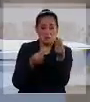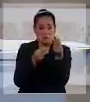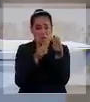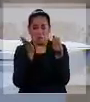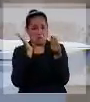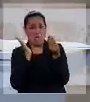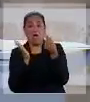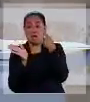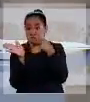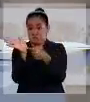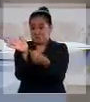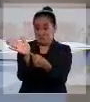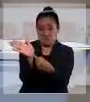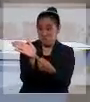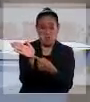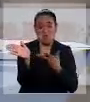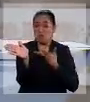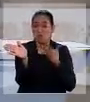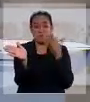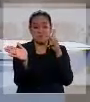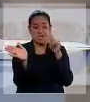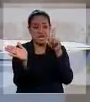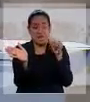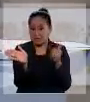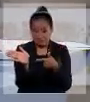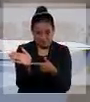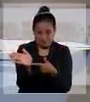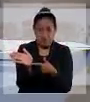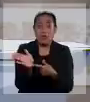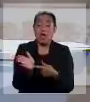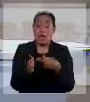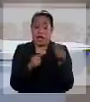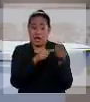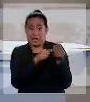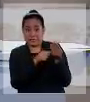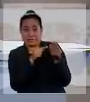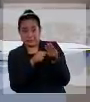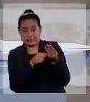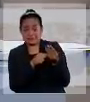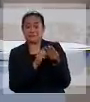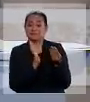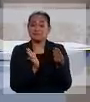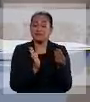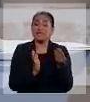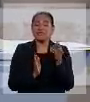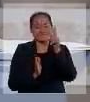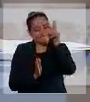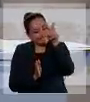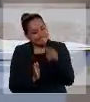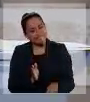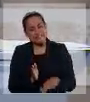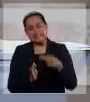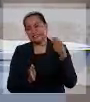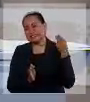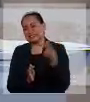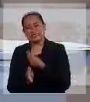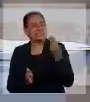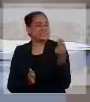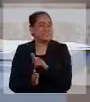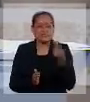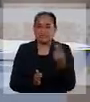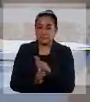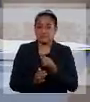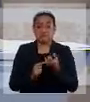para que estuviera claro. Tener un aparato como estos hoy ya no es un lujo, es una necesidad. Un aparato como estos le